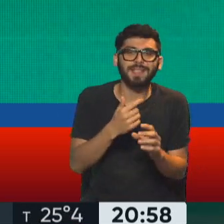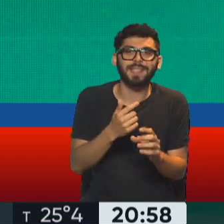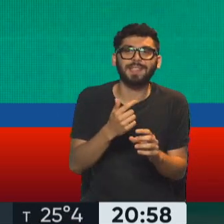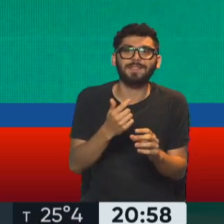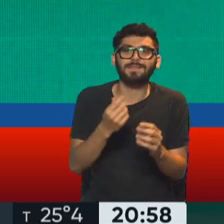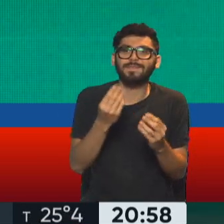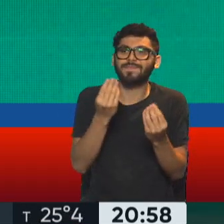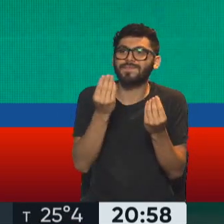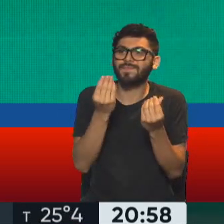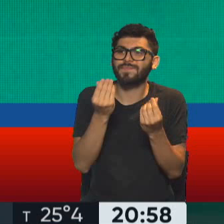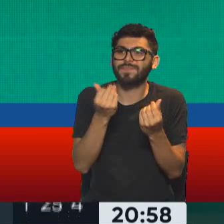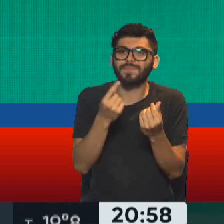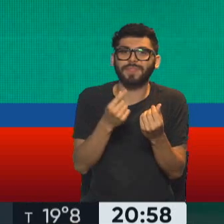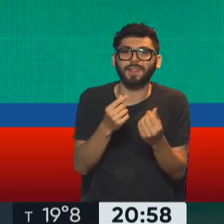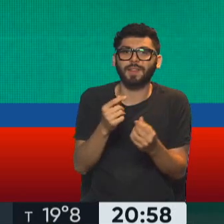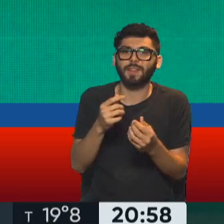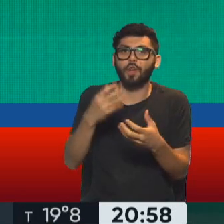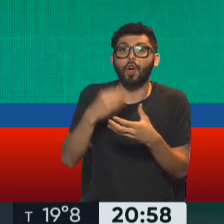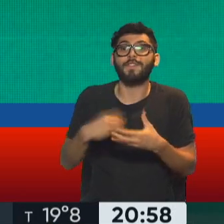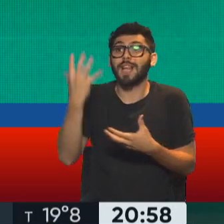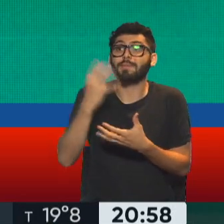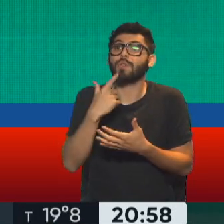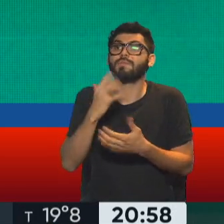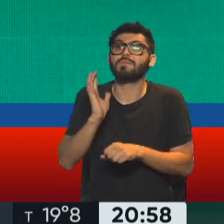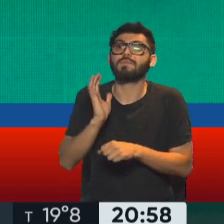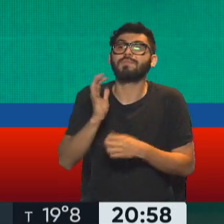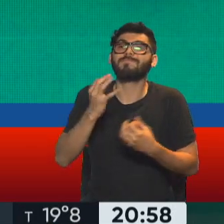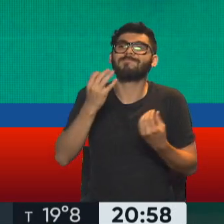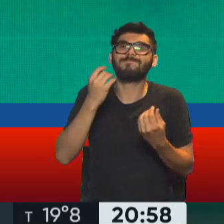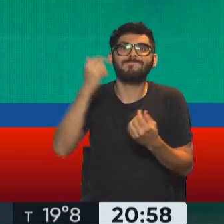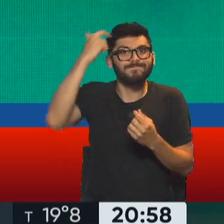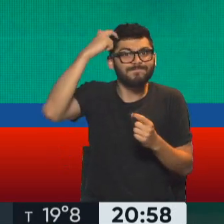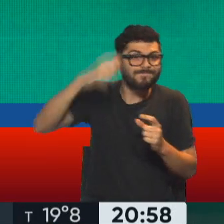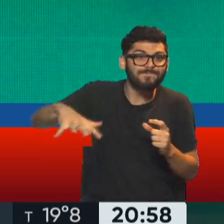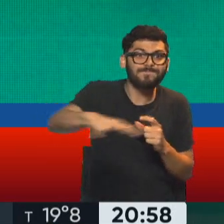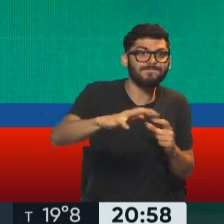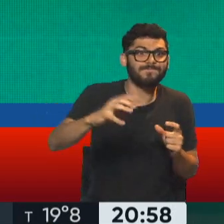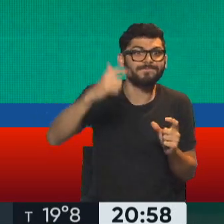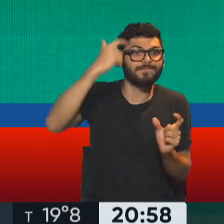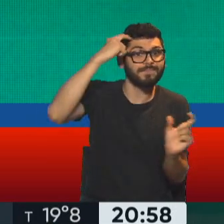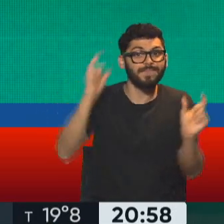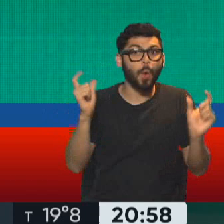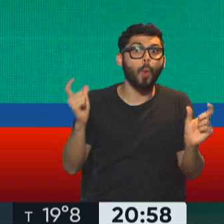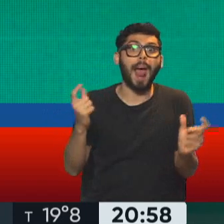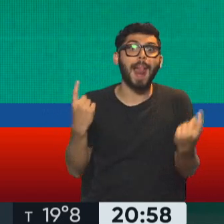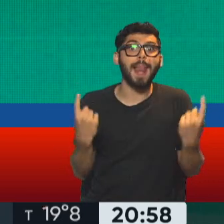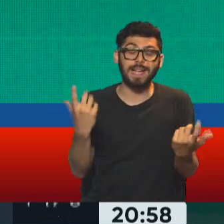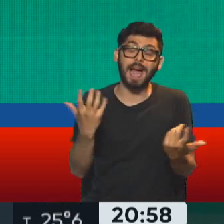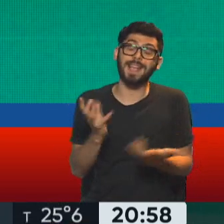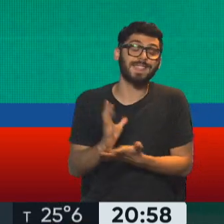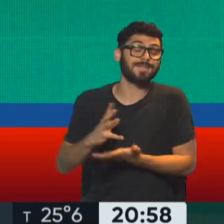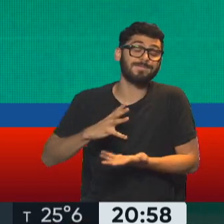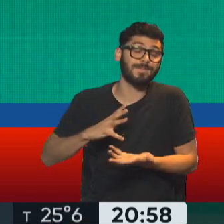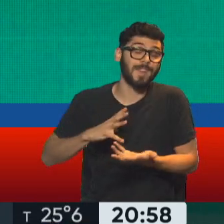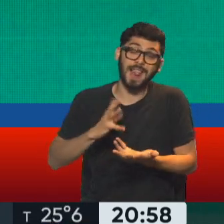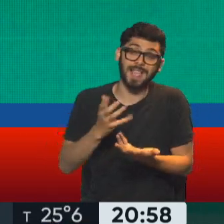que el oficialismo no asume nunca y va quedando. Y María Eugenia Vidal la maneja bien, porque ella puede hablar de estos temas. Hablan de las jubilaciones de